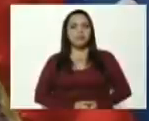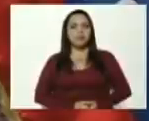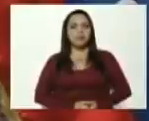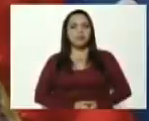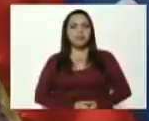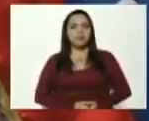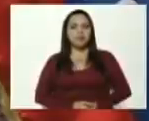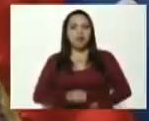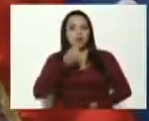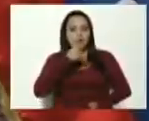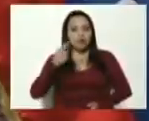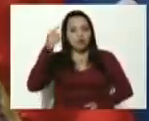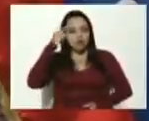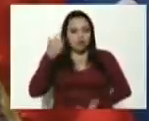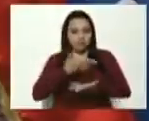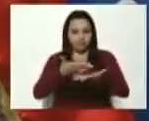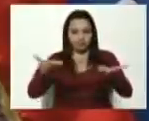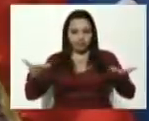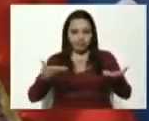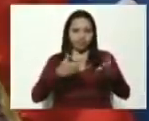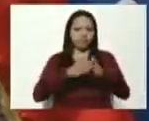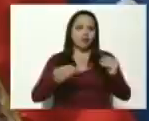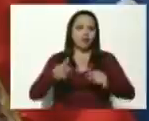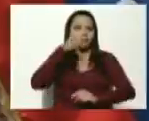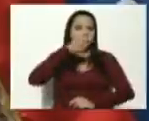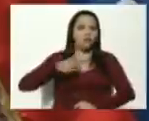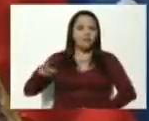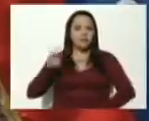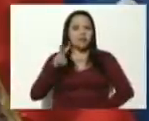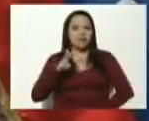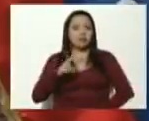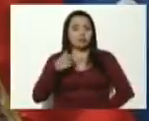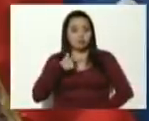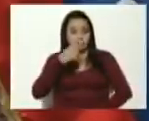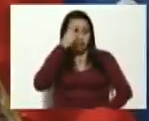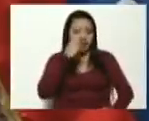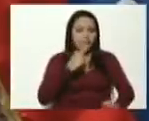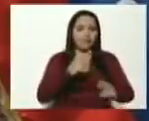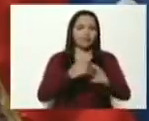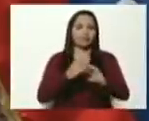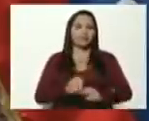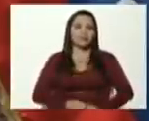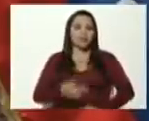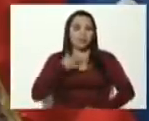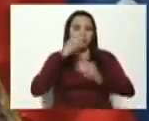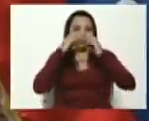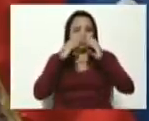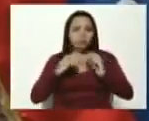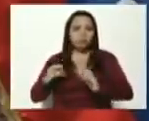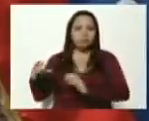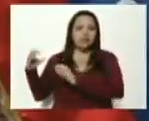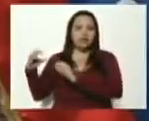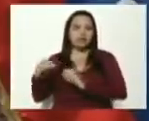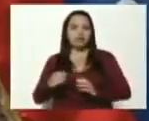Buenos días, tengan todos ustedes, pueblo de Venezuela, con el debido respeto, nos quitamos este obligatorio